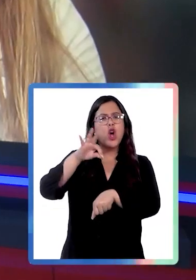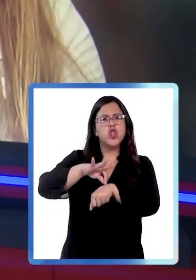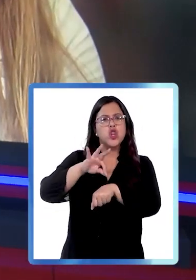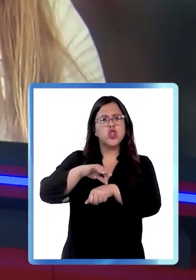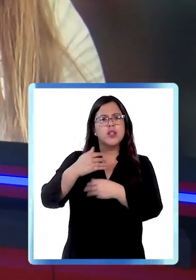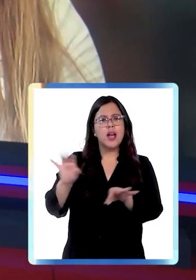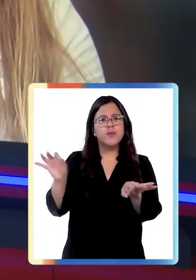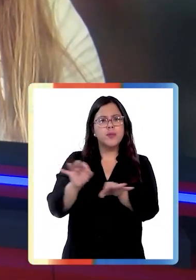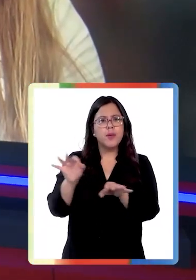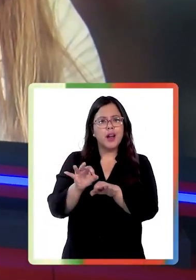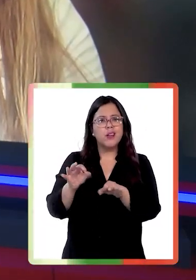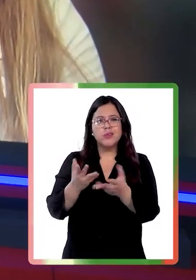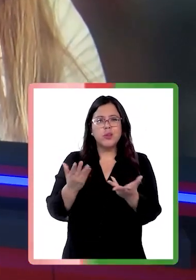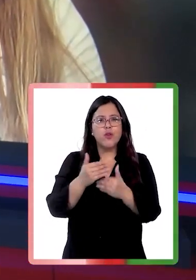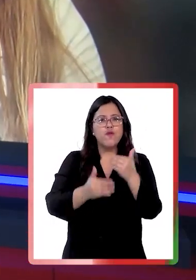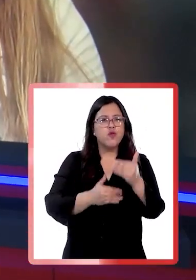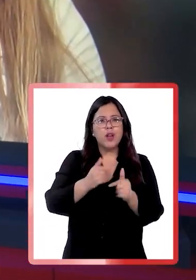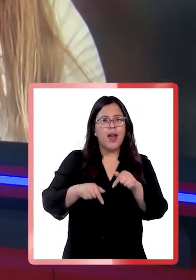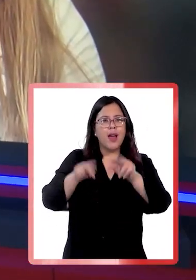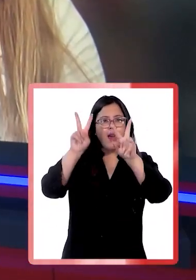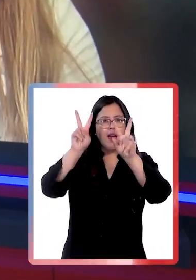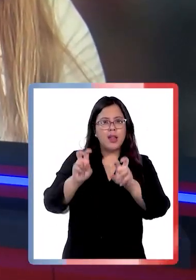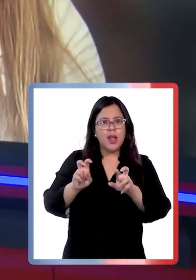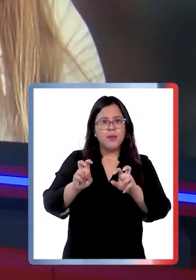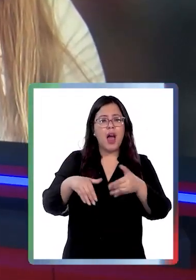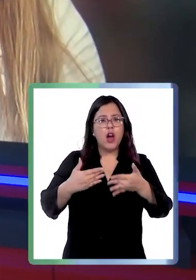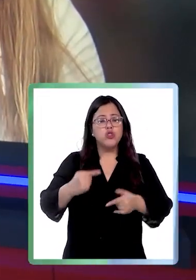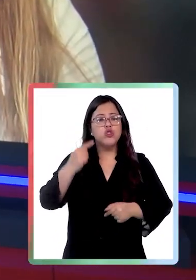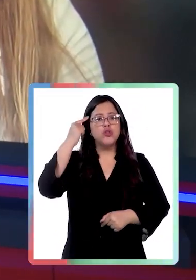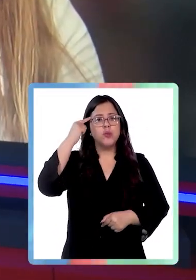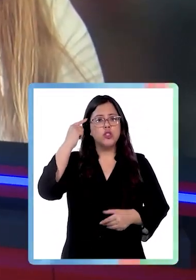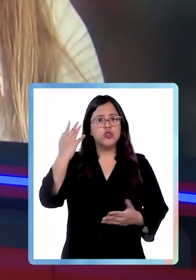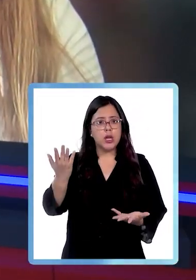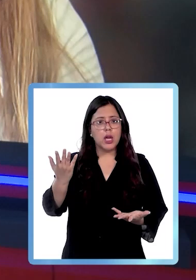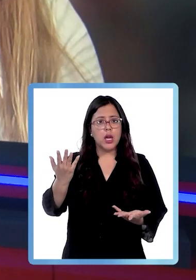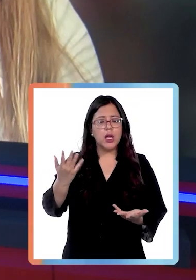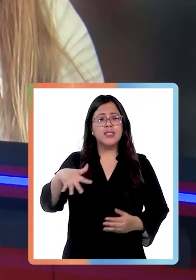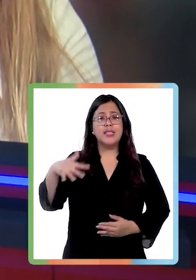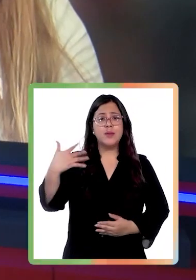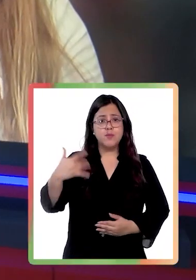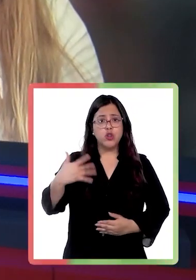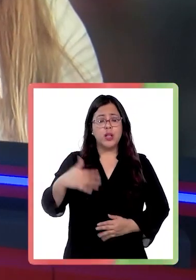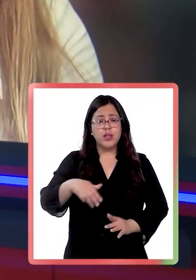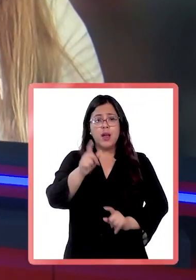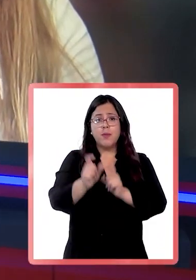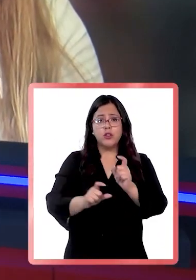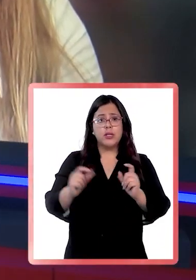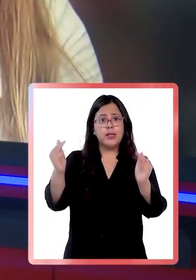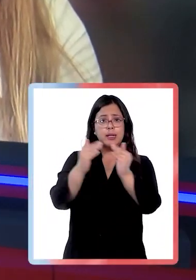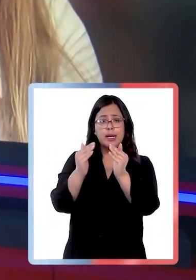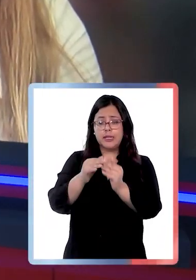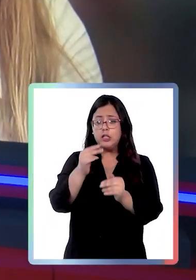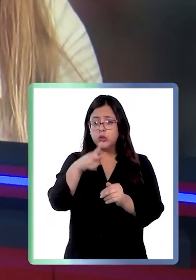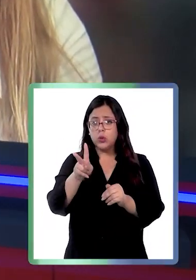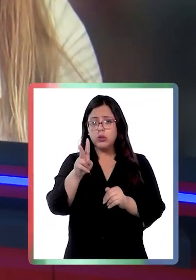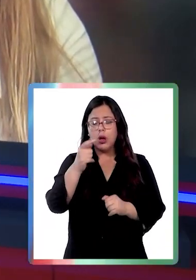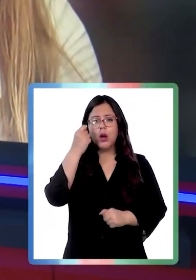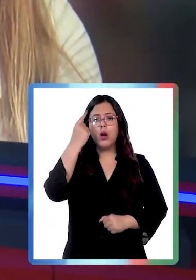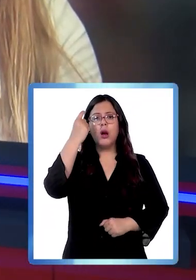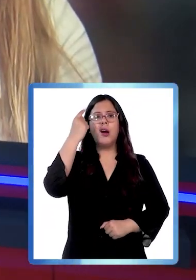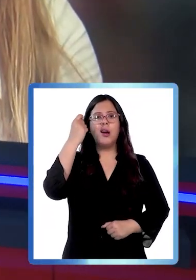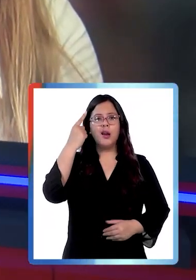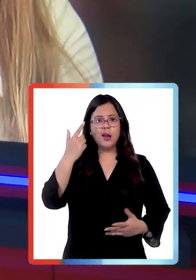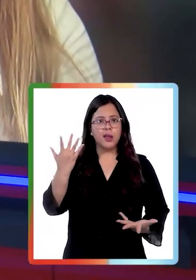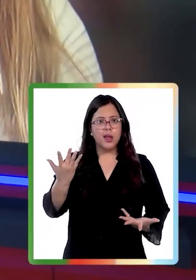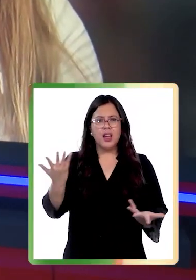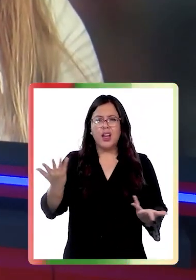conlleva. Doctora, ya detallamos un poco cómo funciona este asunto. Ahora creo que es lo más importante para que la gente en sus casas lo